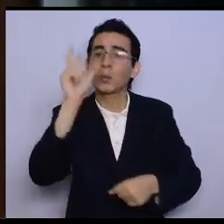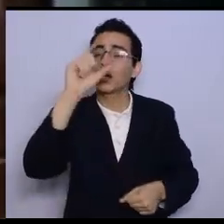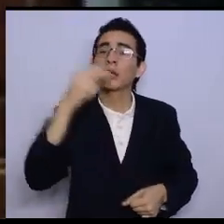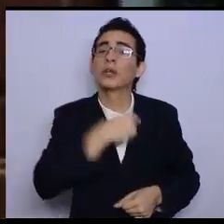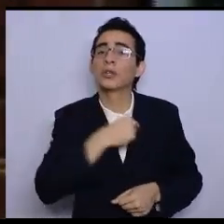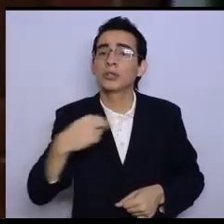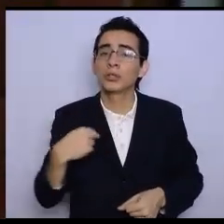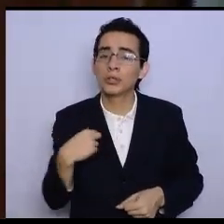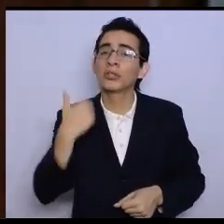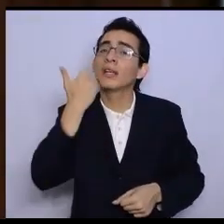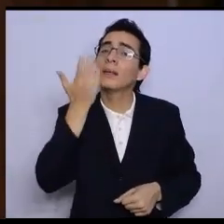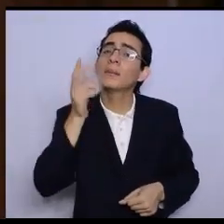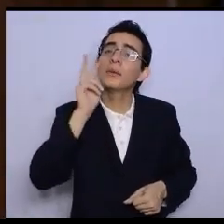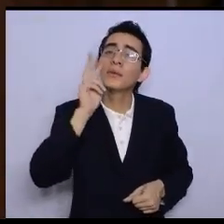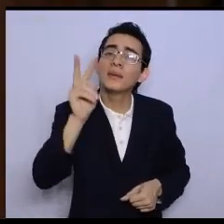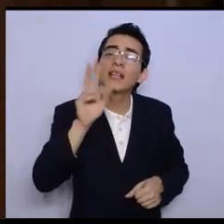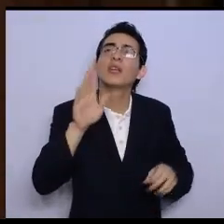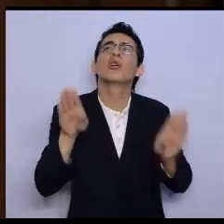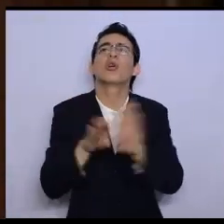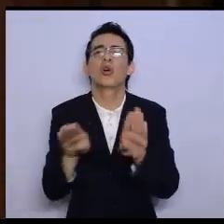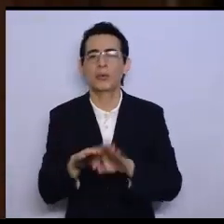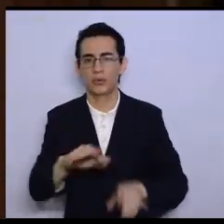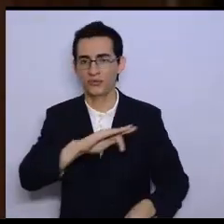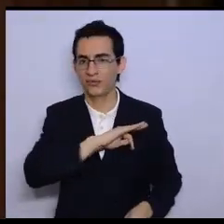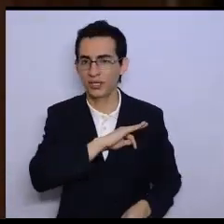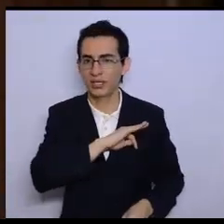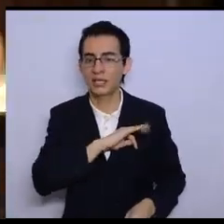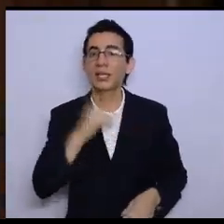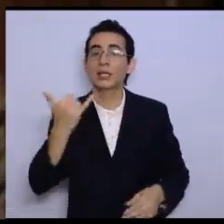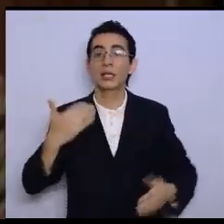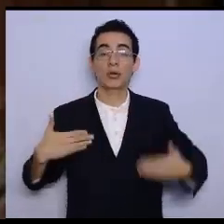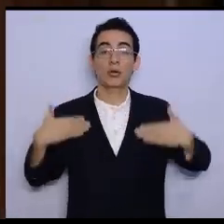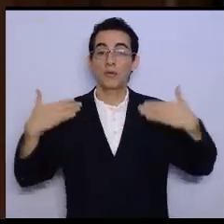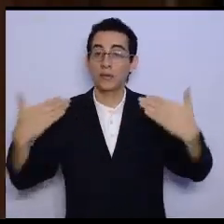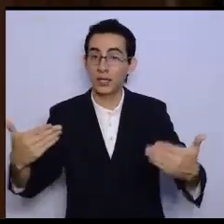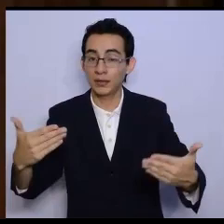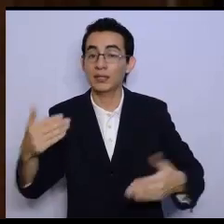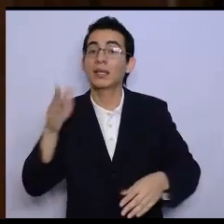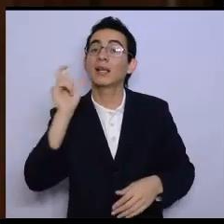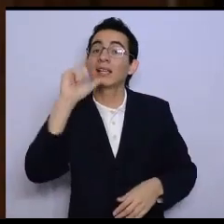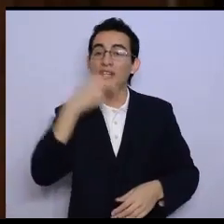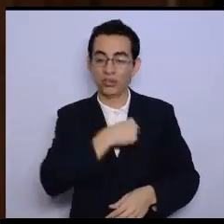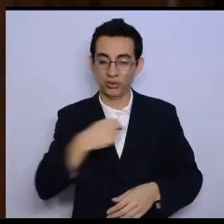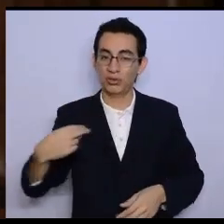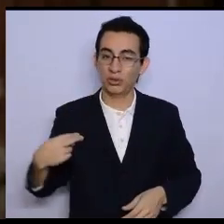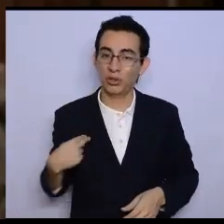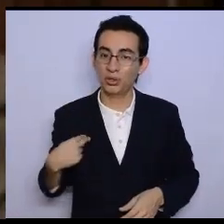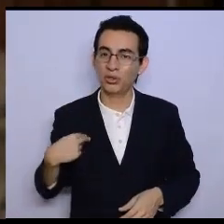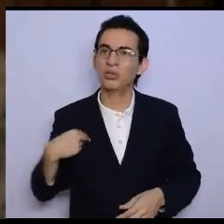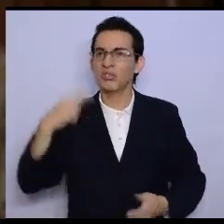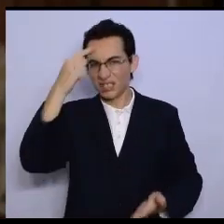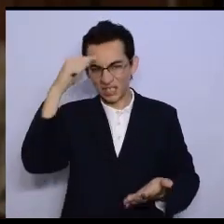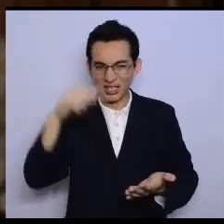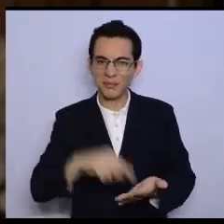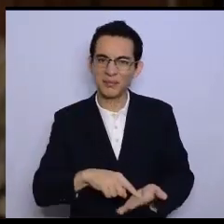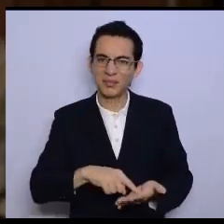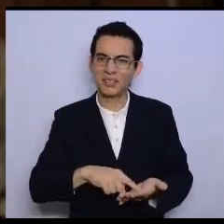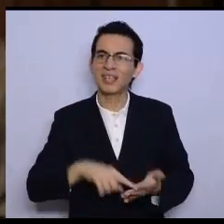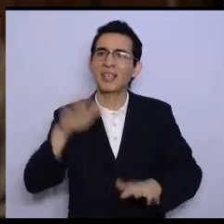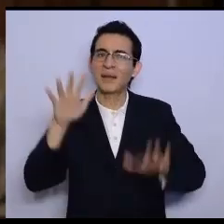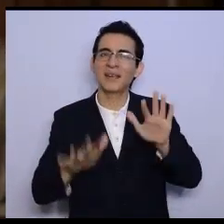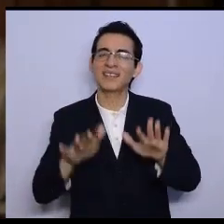senda de la fe y la confianza en Él, de la dependencia de Él, Él como que nos mete en